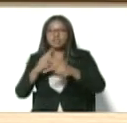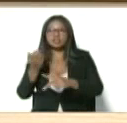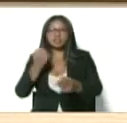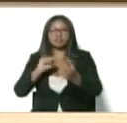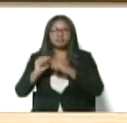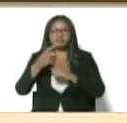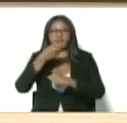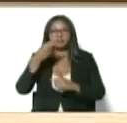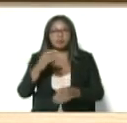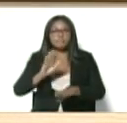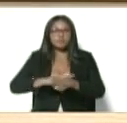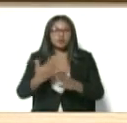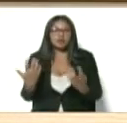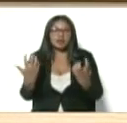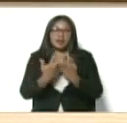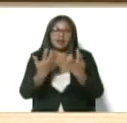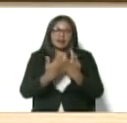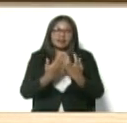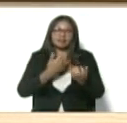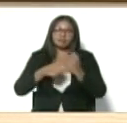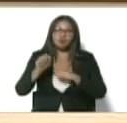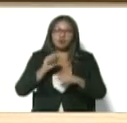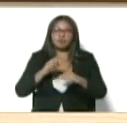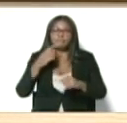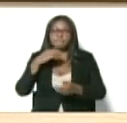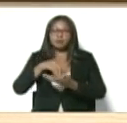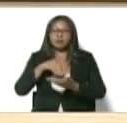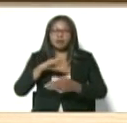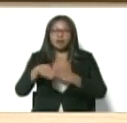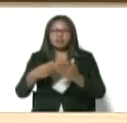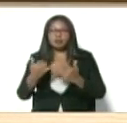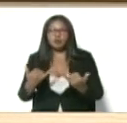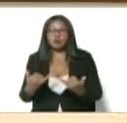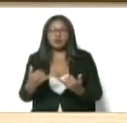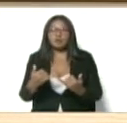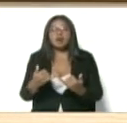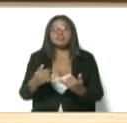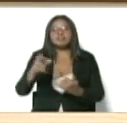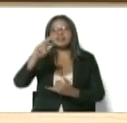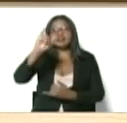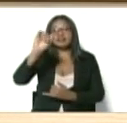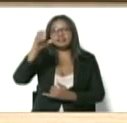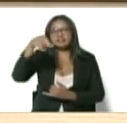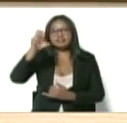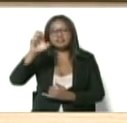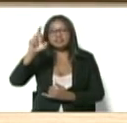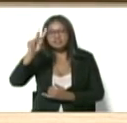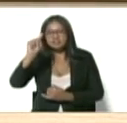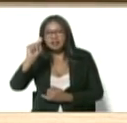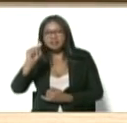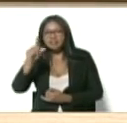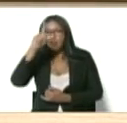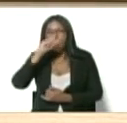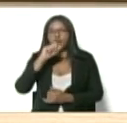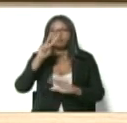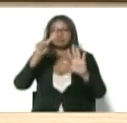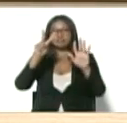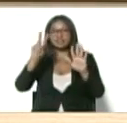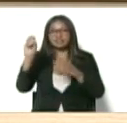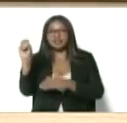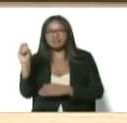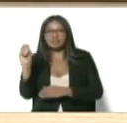fracasado la llamada guerra contra el narcotráfico decretada de la época de richard nixon desde los años 70